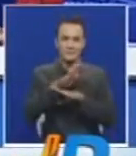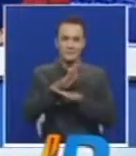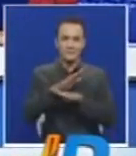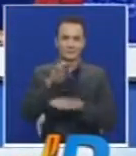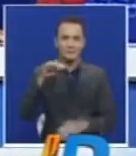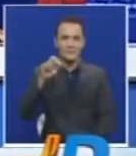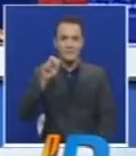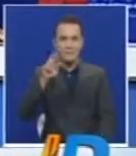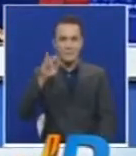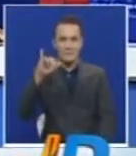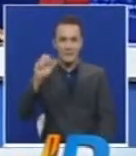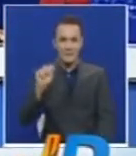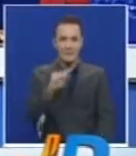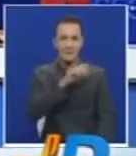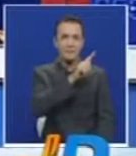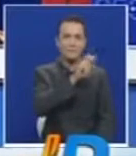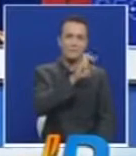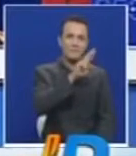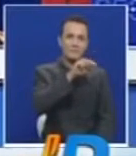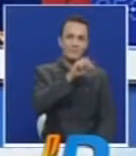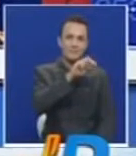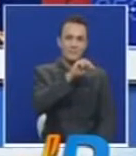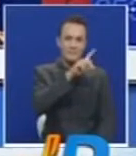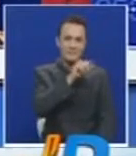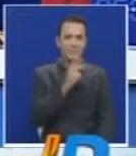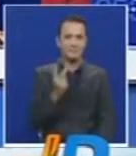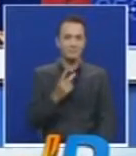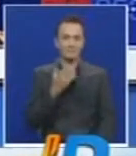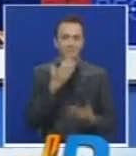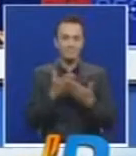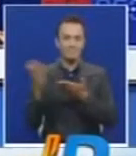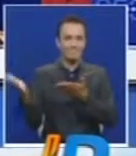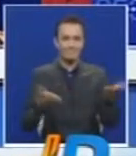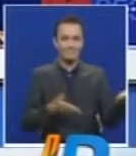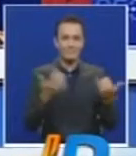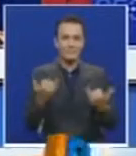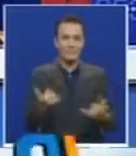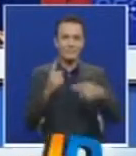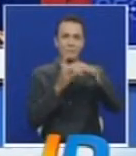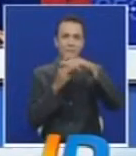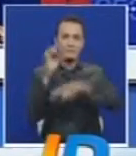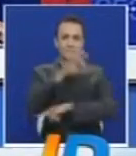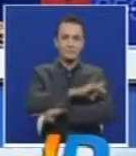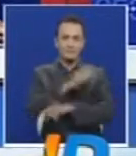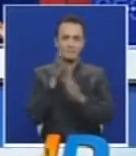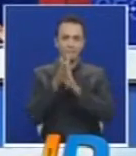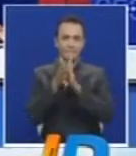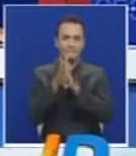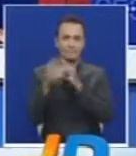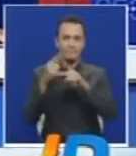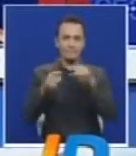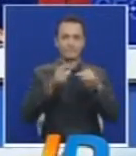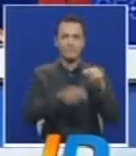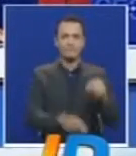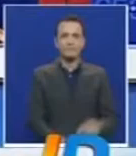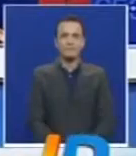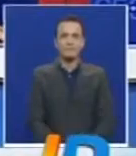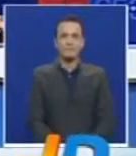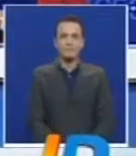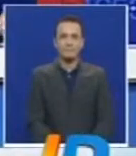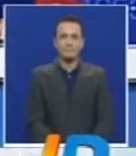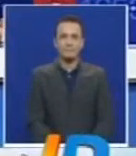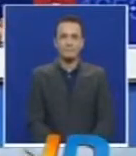tardes, María del Pilar Díaz y María Fernanda Garnica, les damos la bienvenida a la presente emisión de Más Pacífico. Es tiempo de noticias y estos son